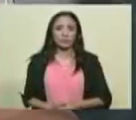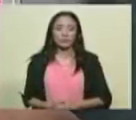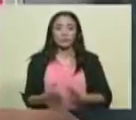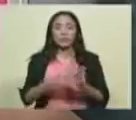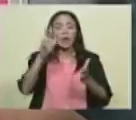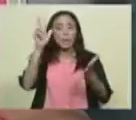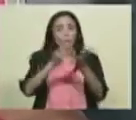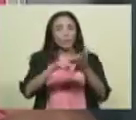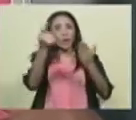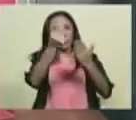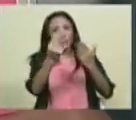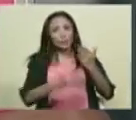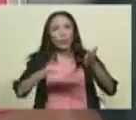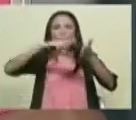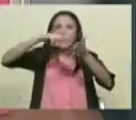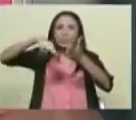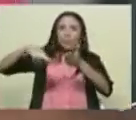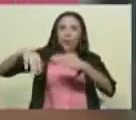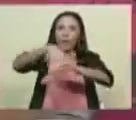¡Aprobado!